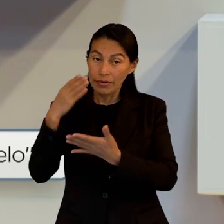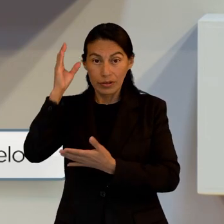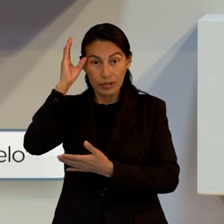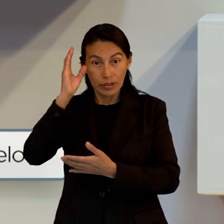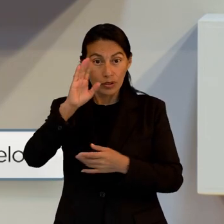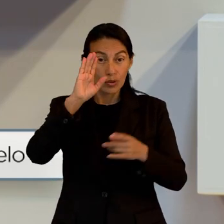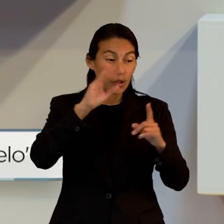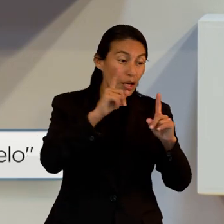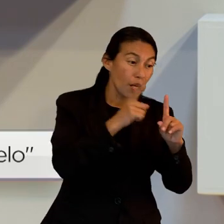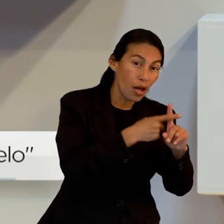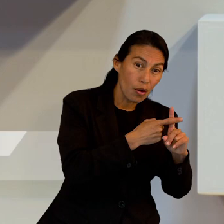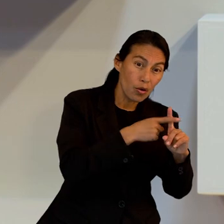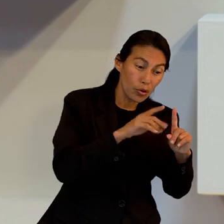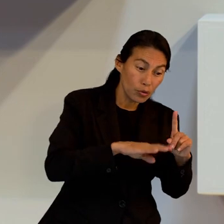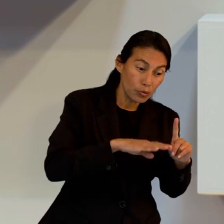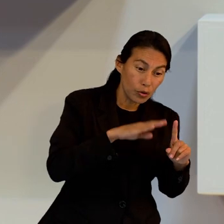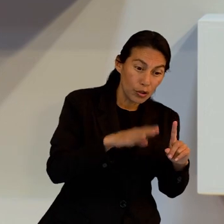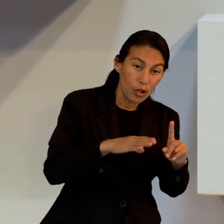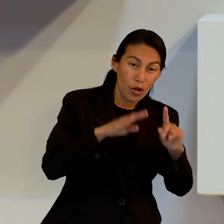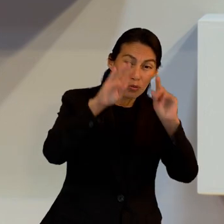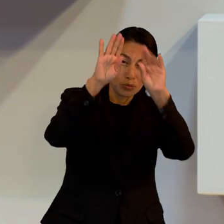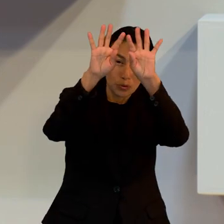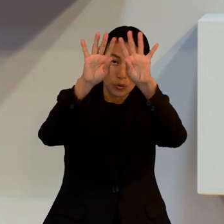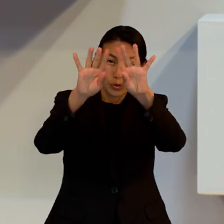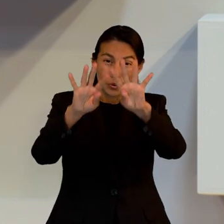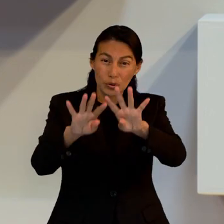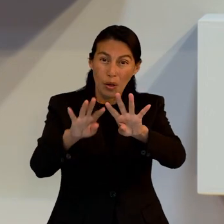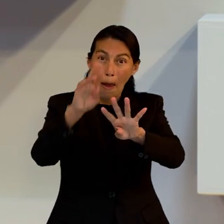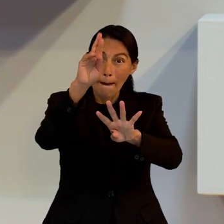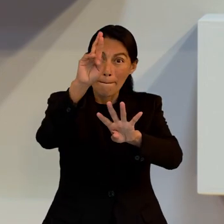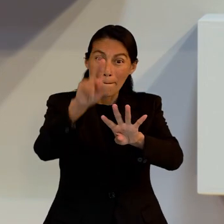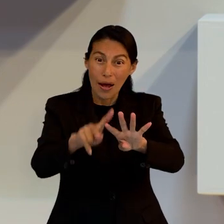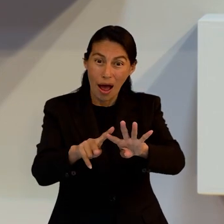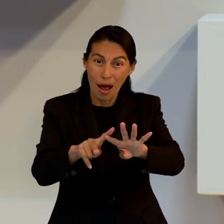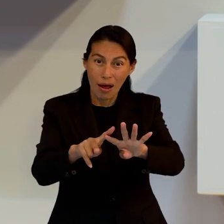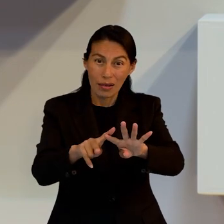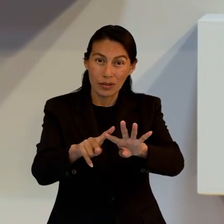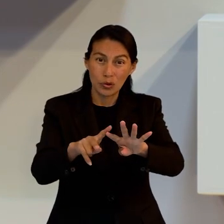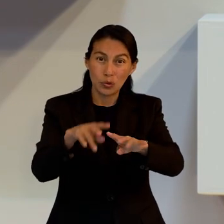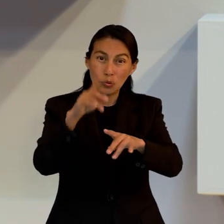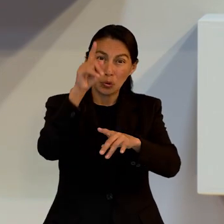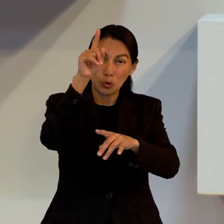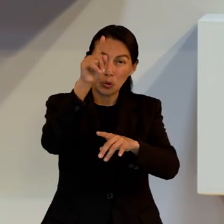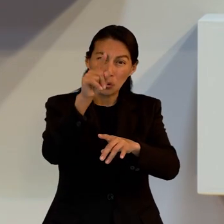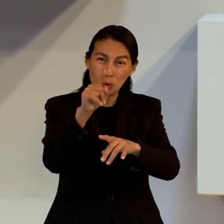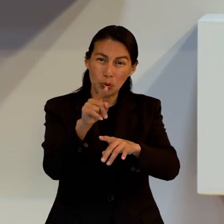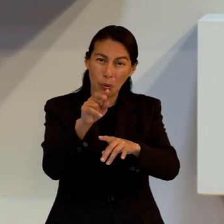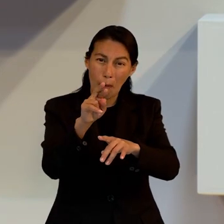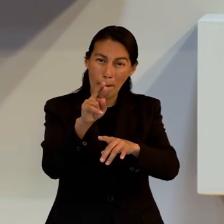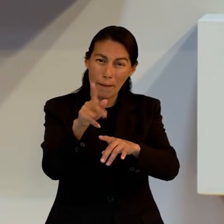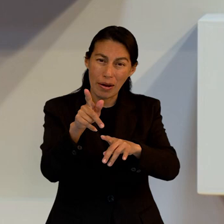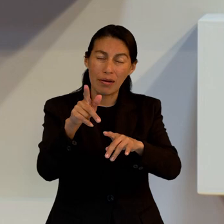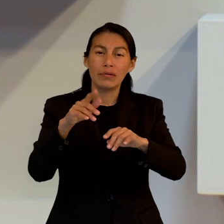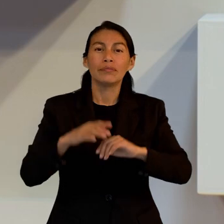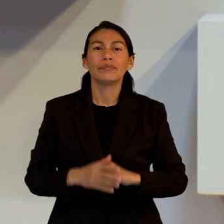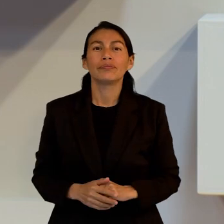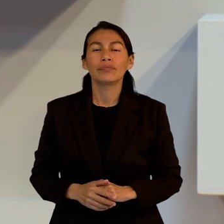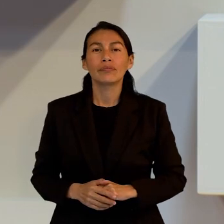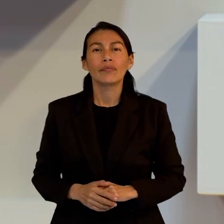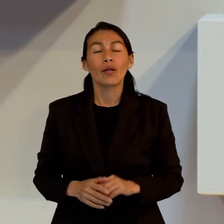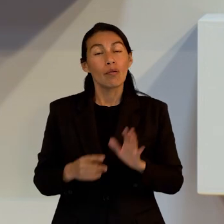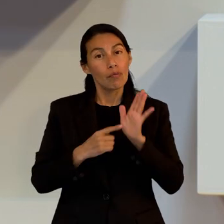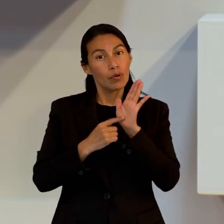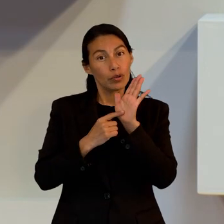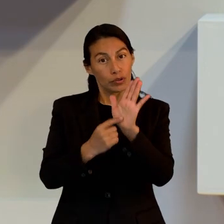murió en la cruz del calvario el velo del templo se rompió cerrarse se abrió entonces